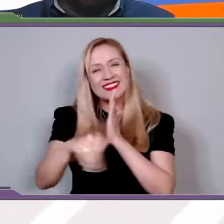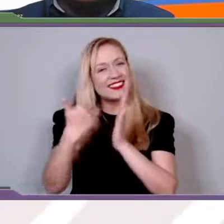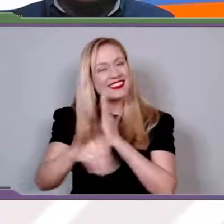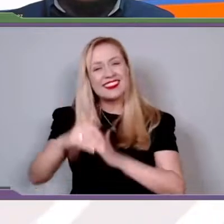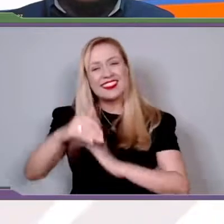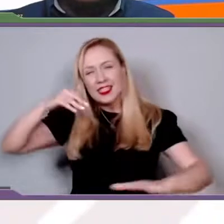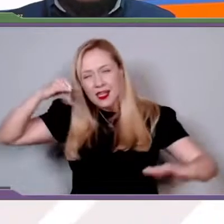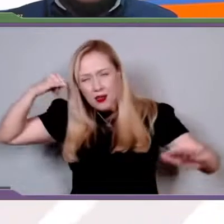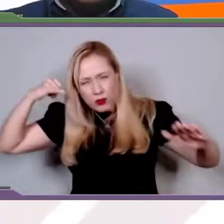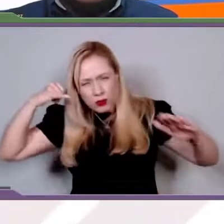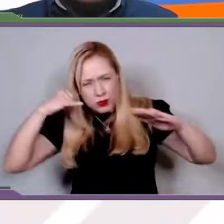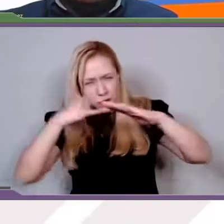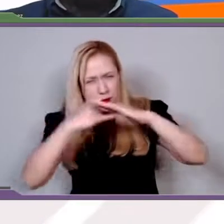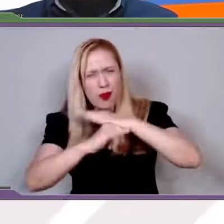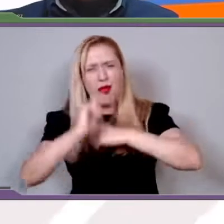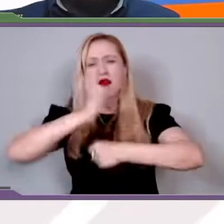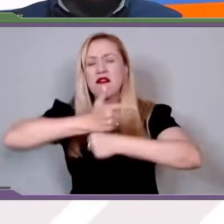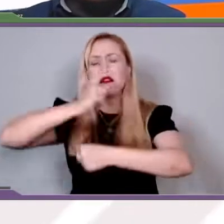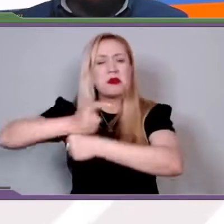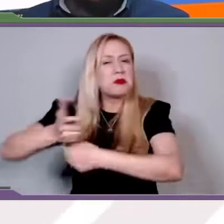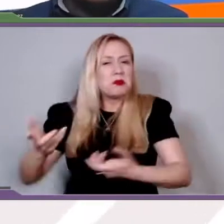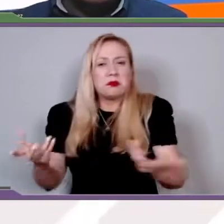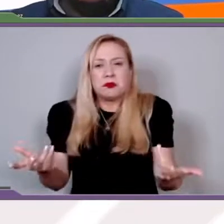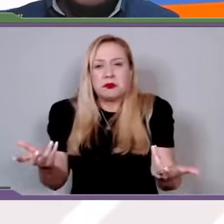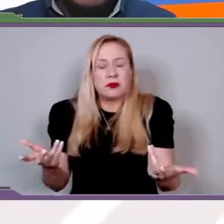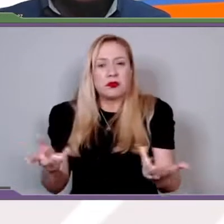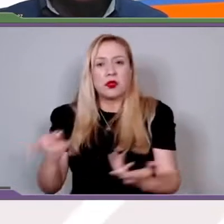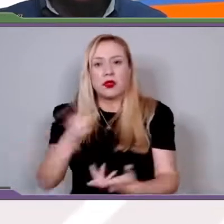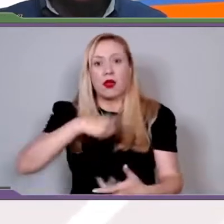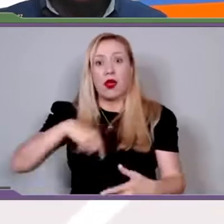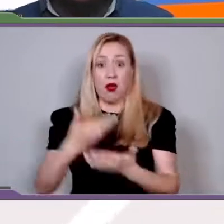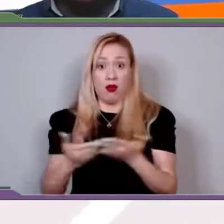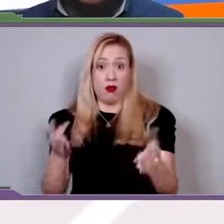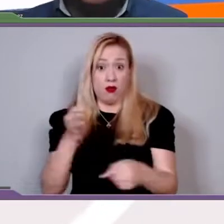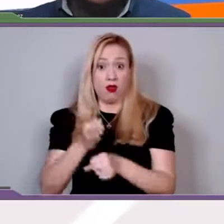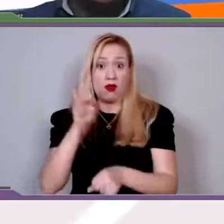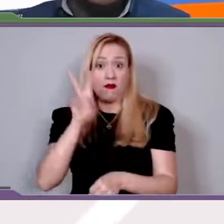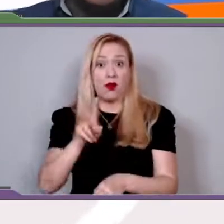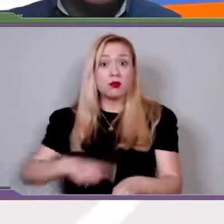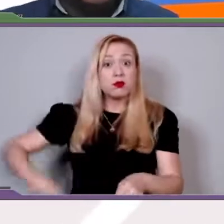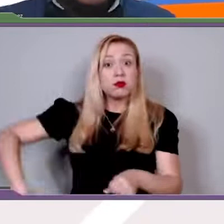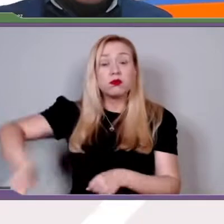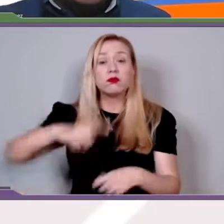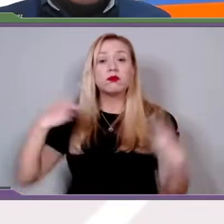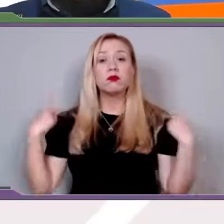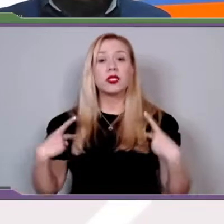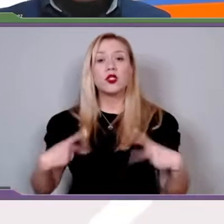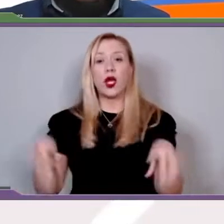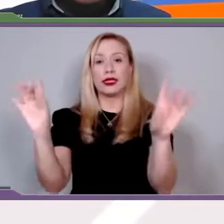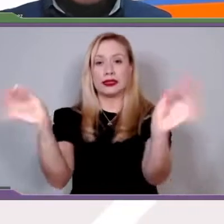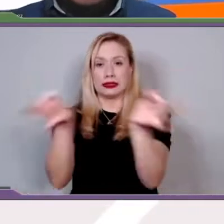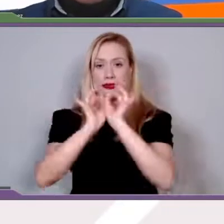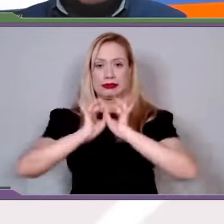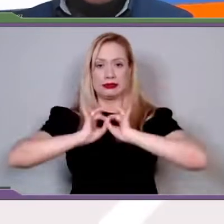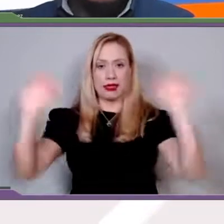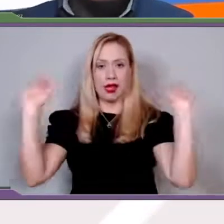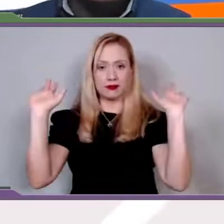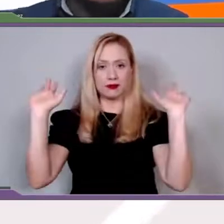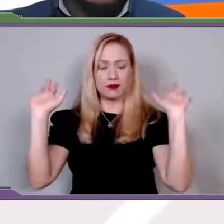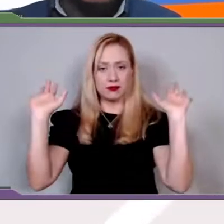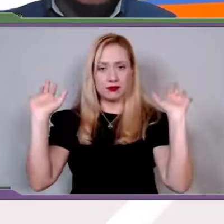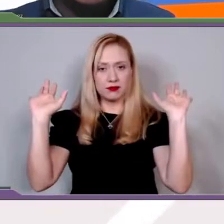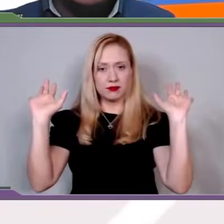la propuesta causa mucho escozor porque en la actualidad somos una sociedad de cristal. Los que estamos en el área